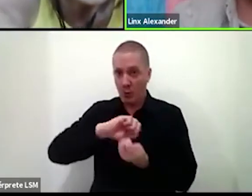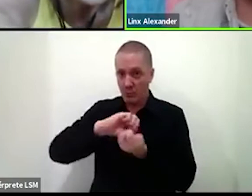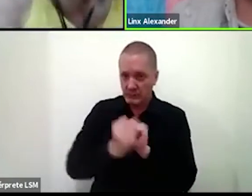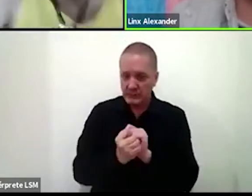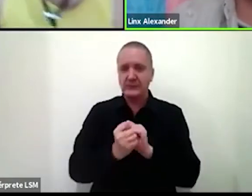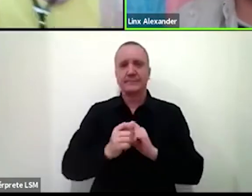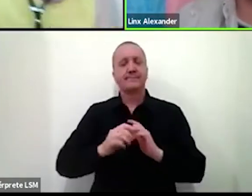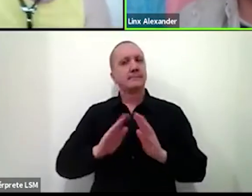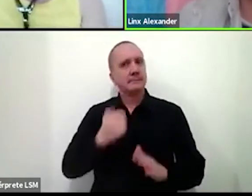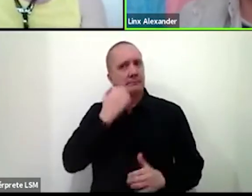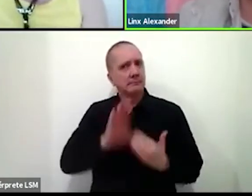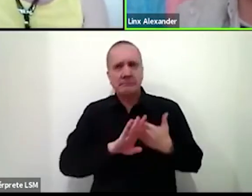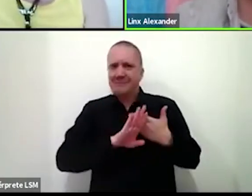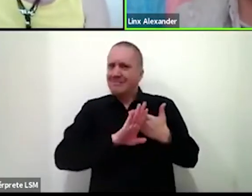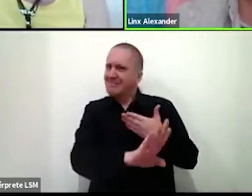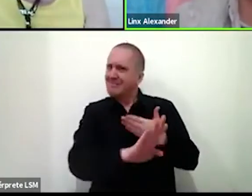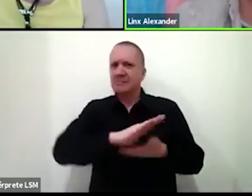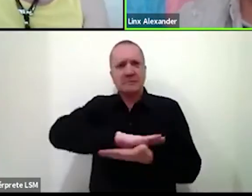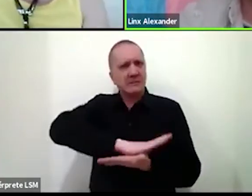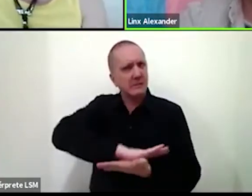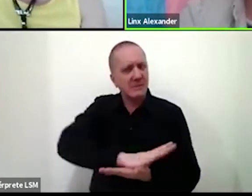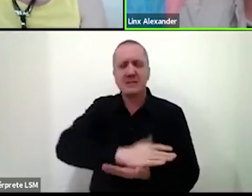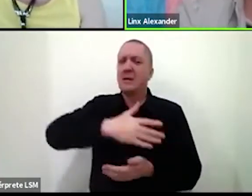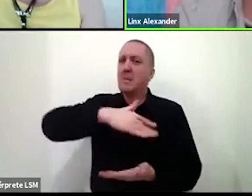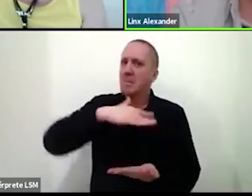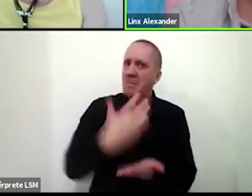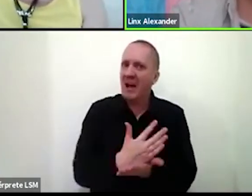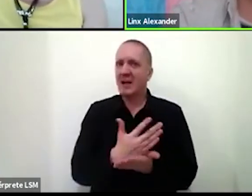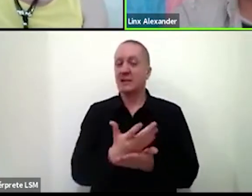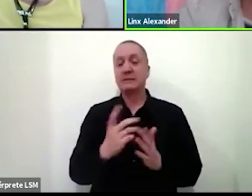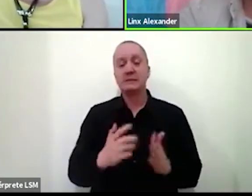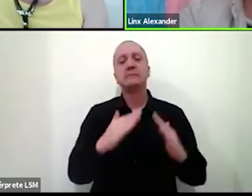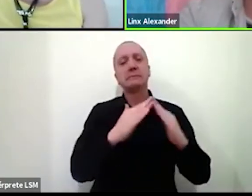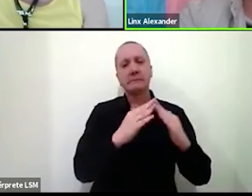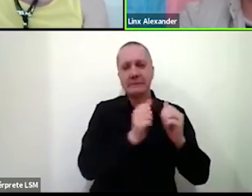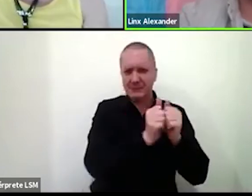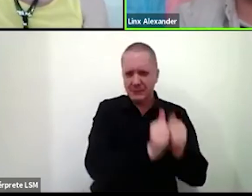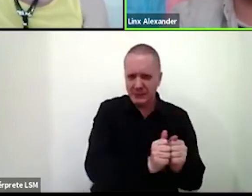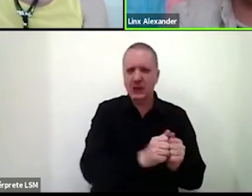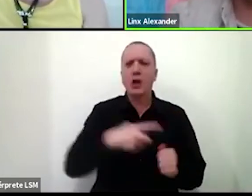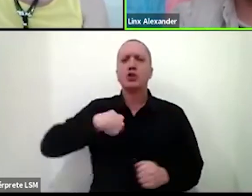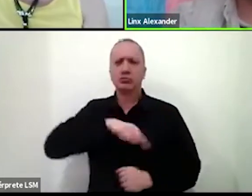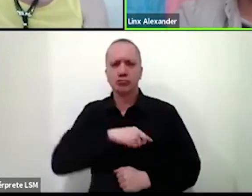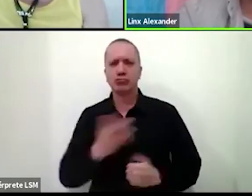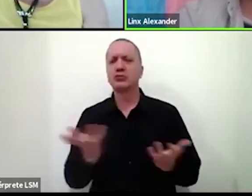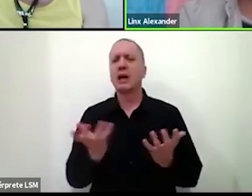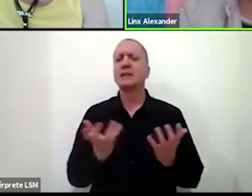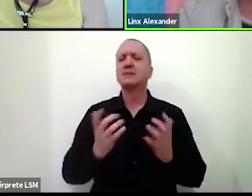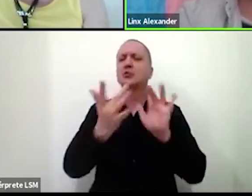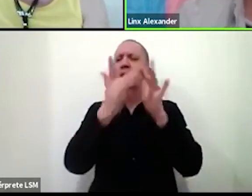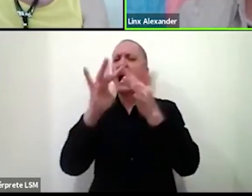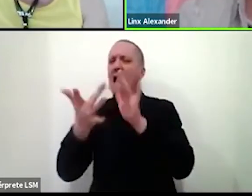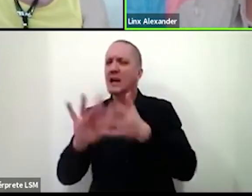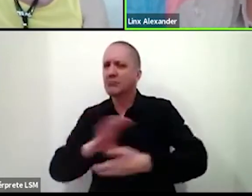de discriminación y tratar de incentivar que las personas trans se queden en casa, hemos creado la Red Solidaria de Personas Trans, en